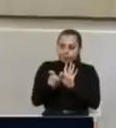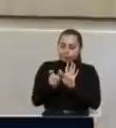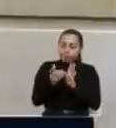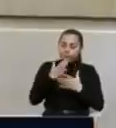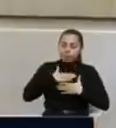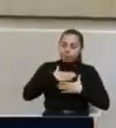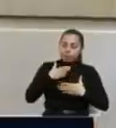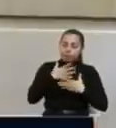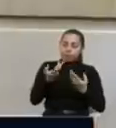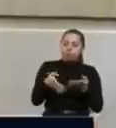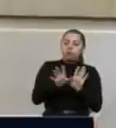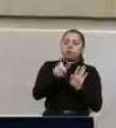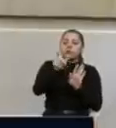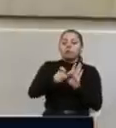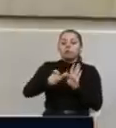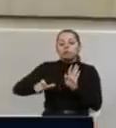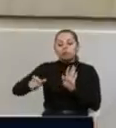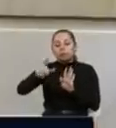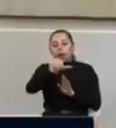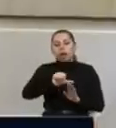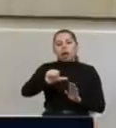señoras senadoras,